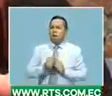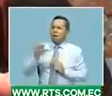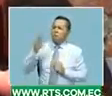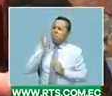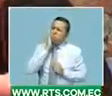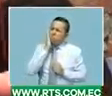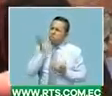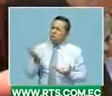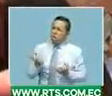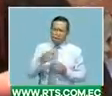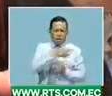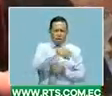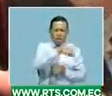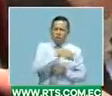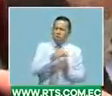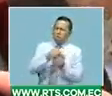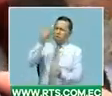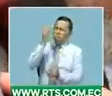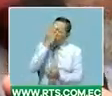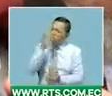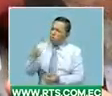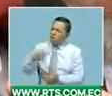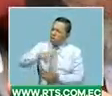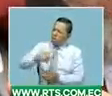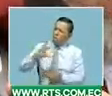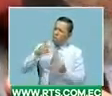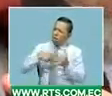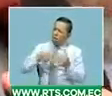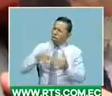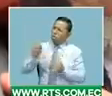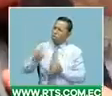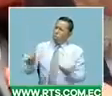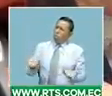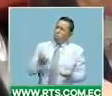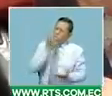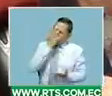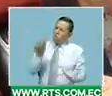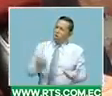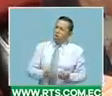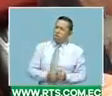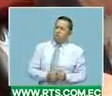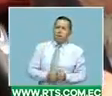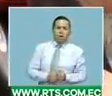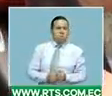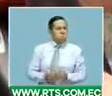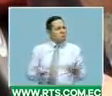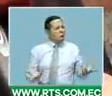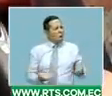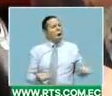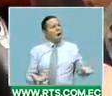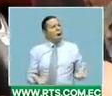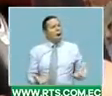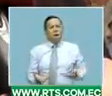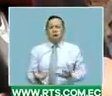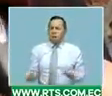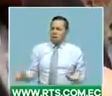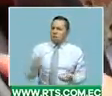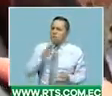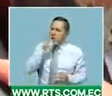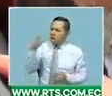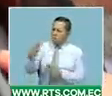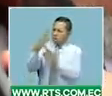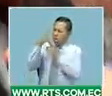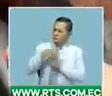estaba descubierta. Y ella comenzó a agredirla y la niña le dijo que ya la tenía harta porque siempre la maltrataba,